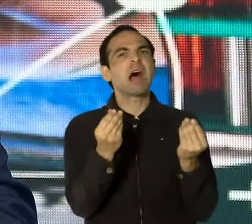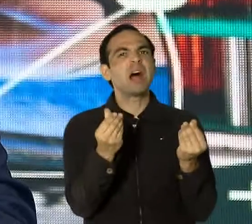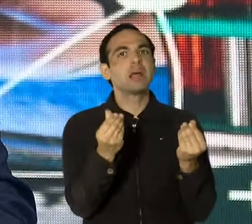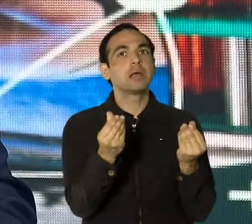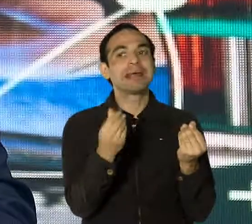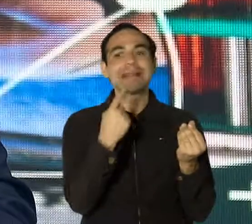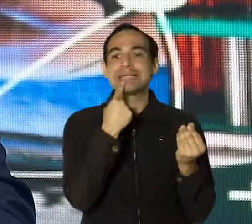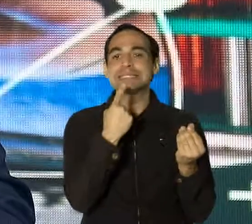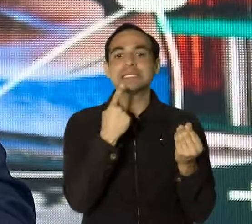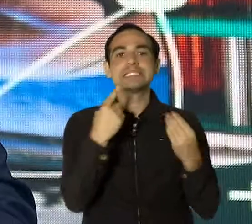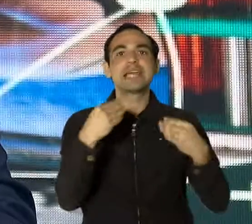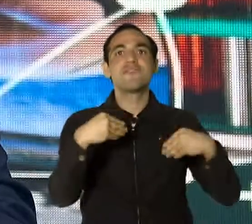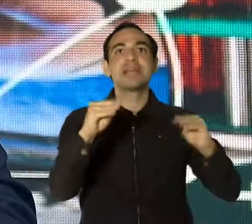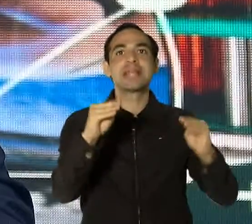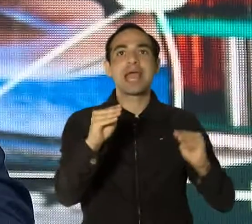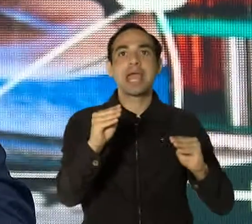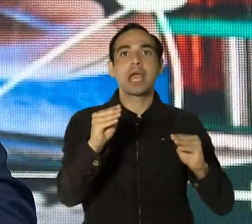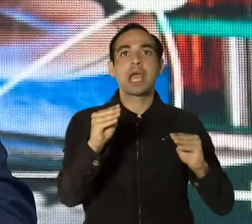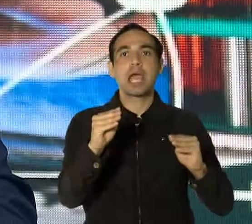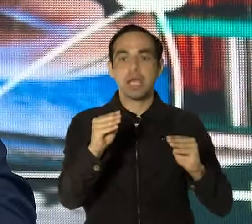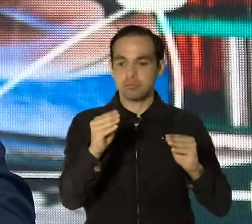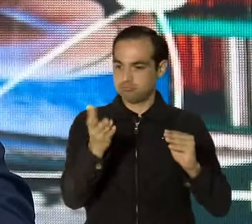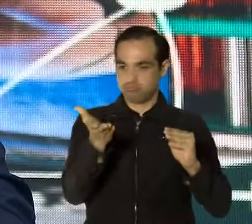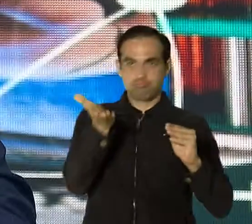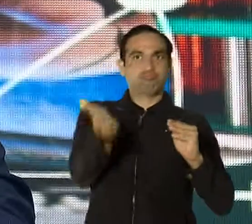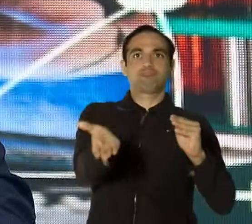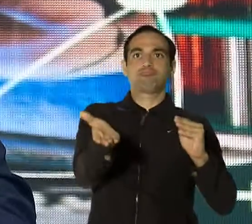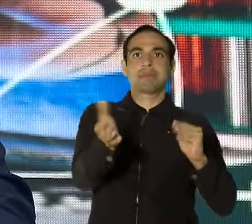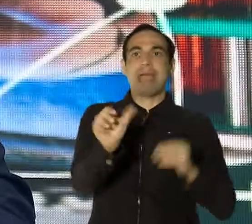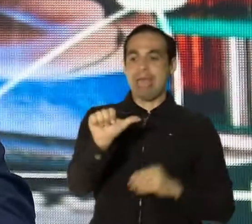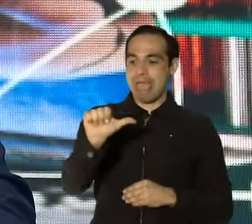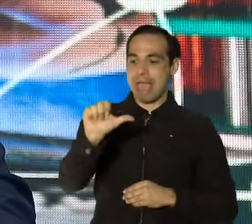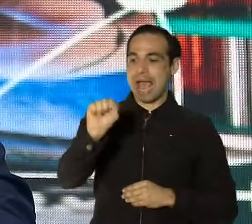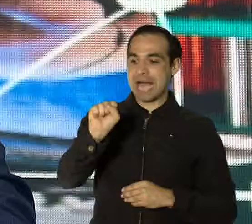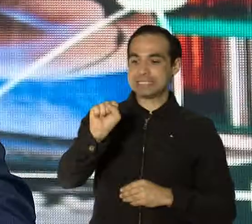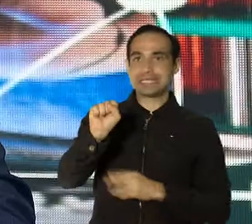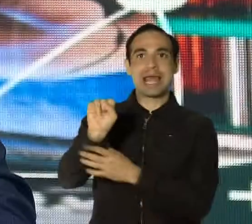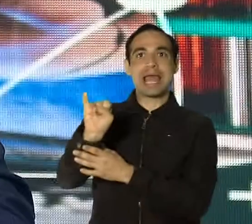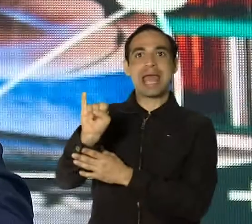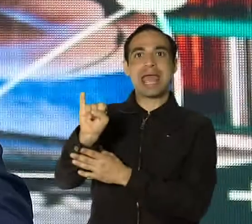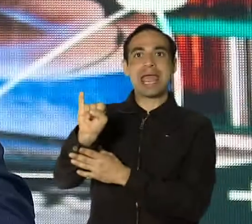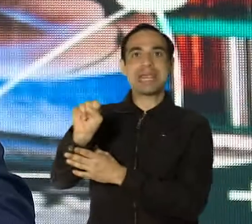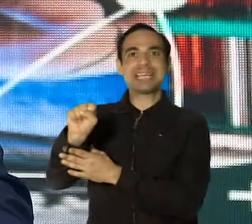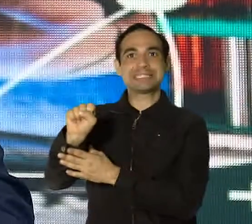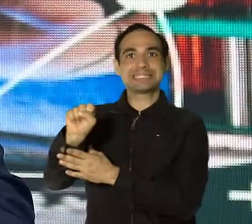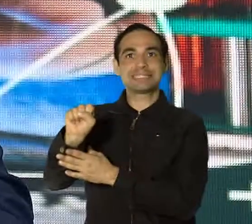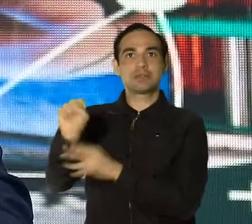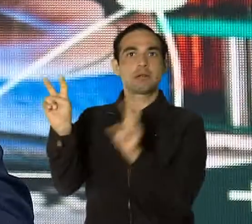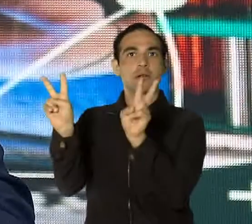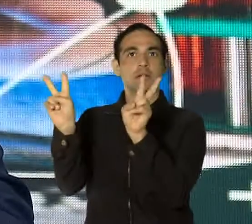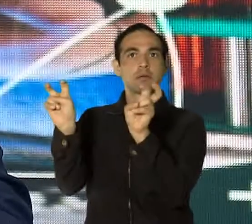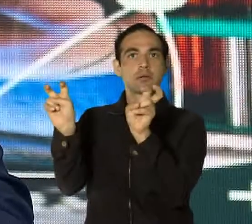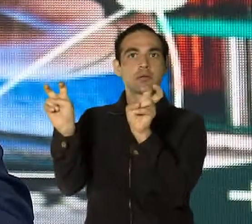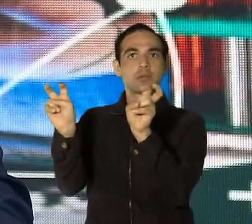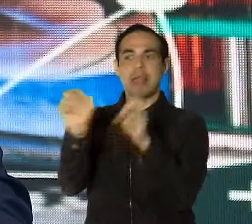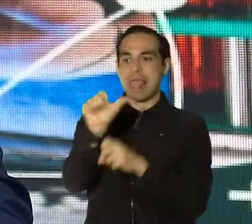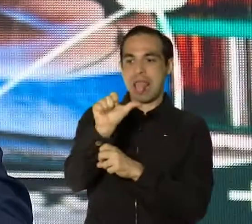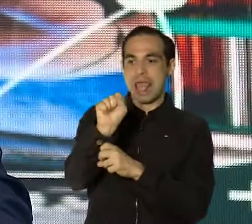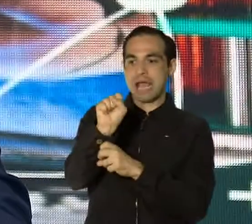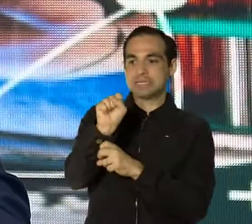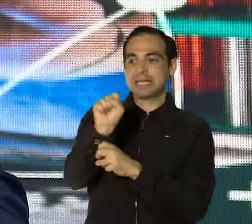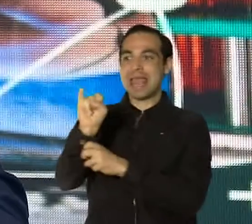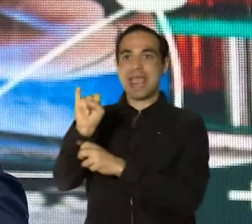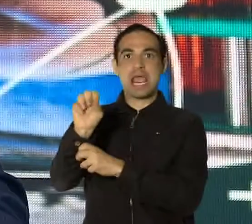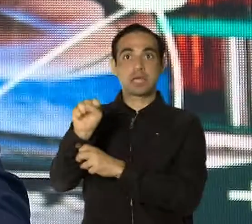is. El banco siempre le da un documento y le aconseja que tiene que hacer la inspección de la propiedad, un